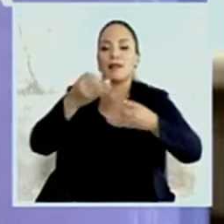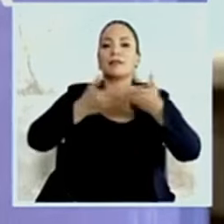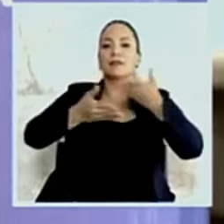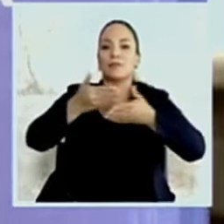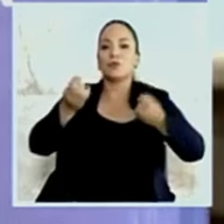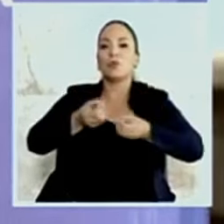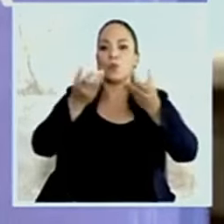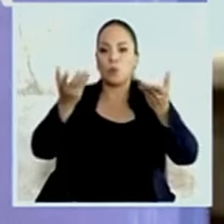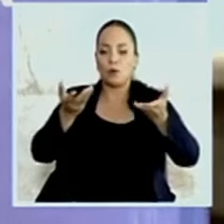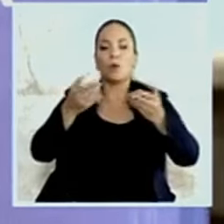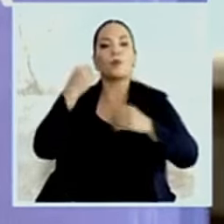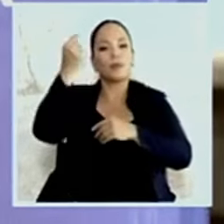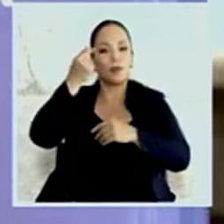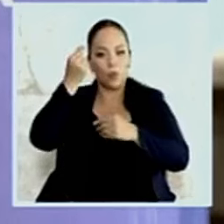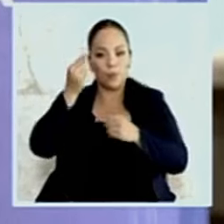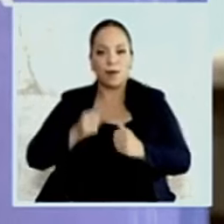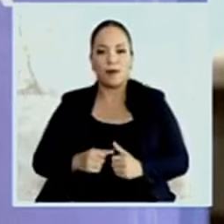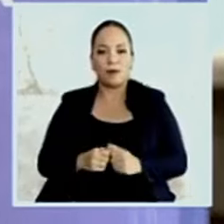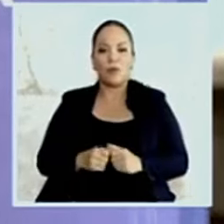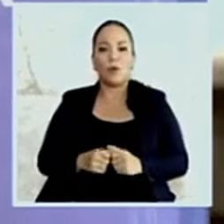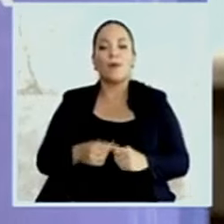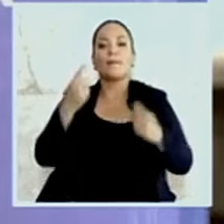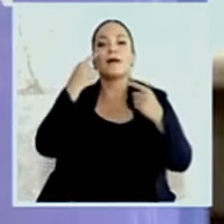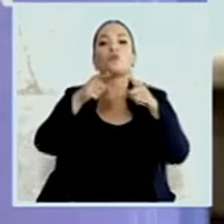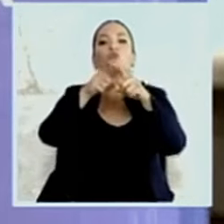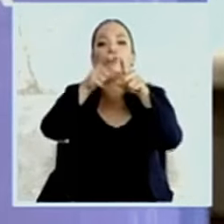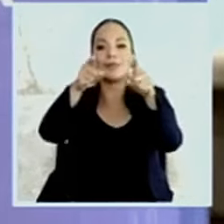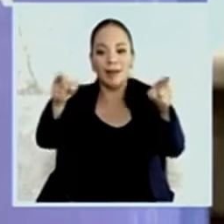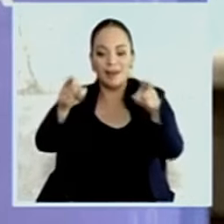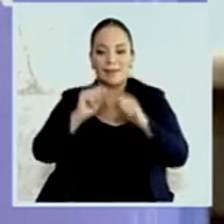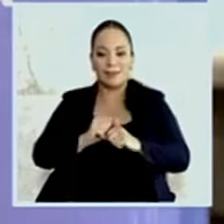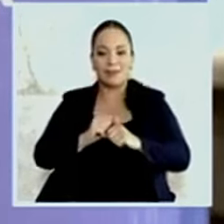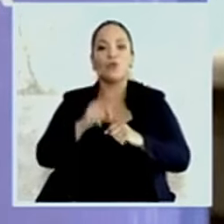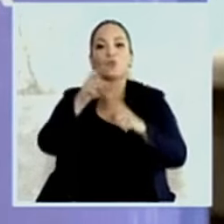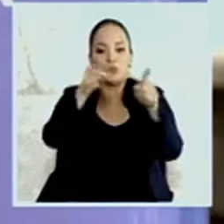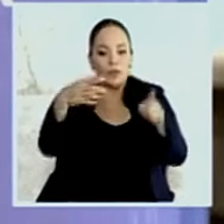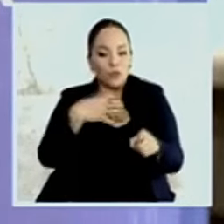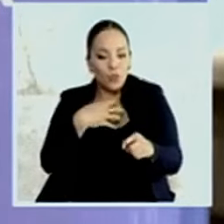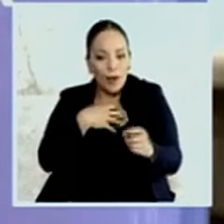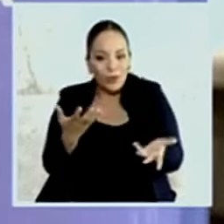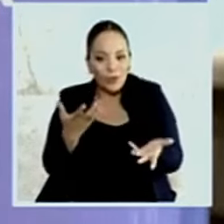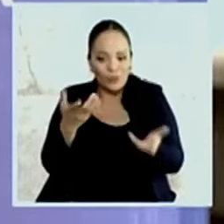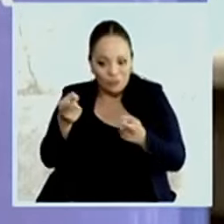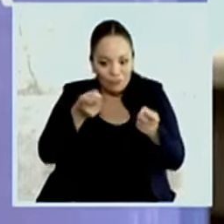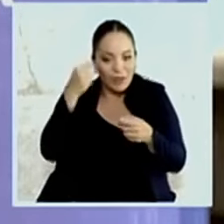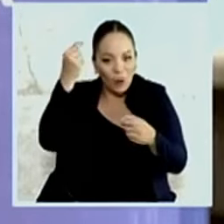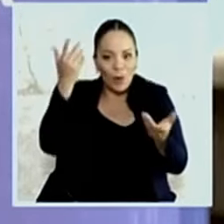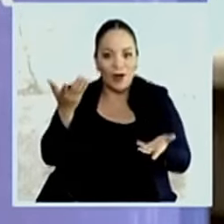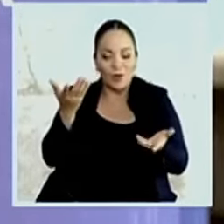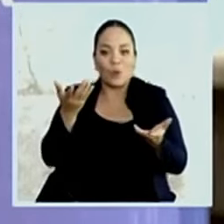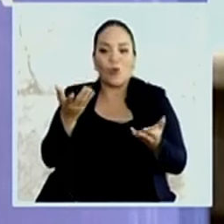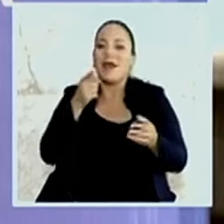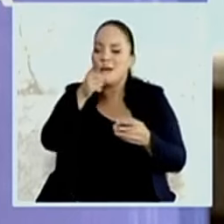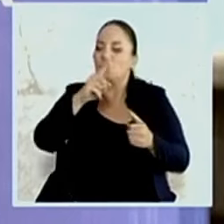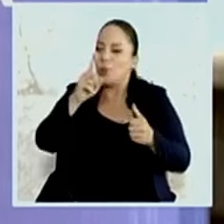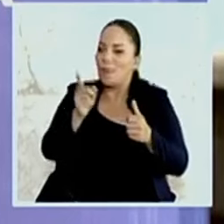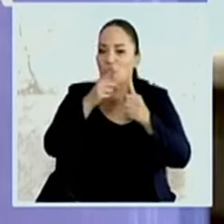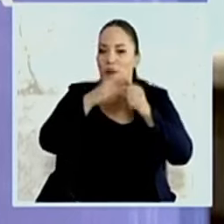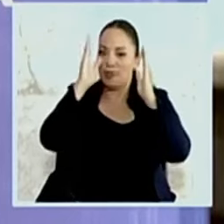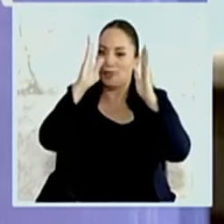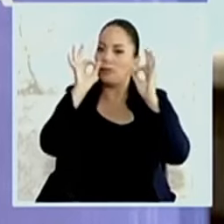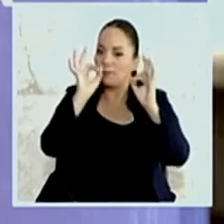Estado tiene otras partes, la Corte, la Asamblea, etcétera. Pero mejorar la calidad de servicio público